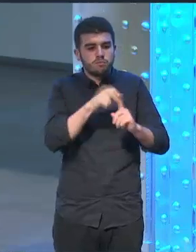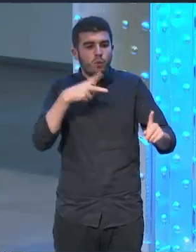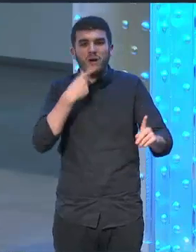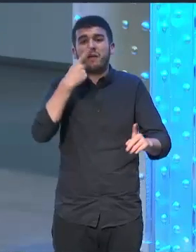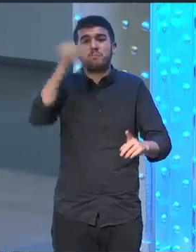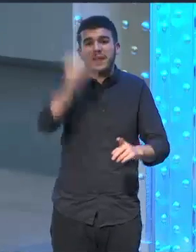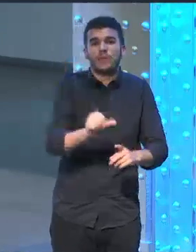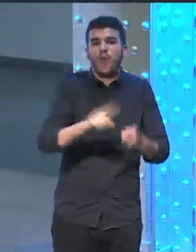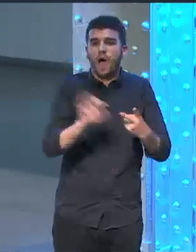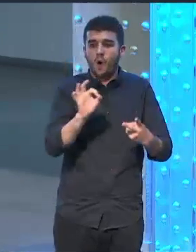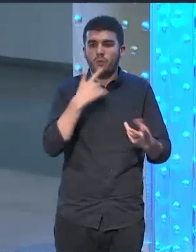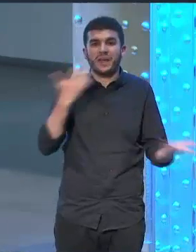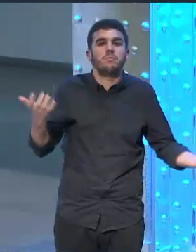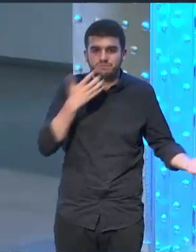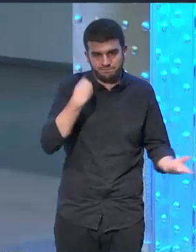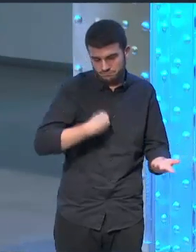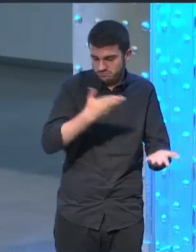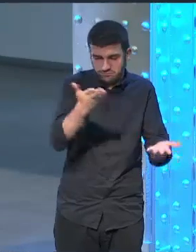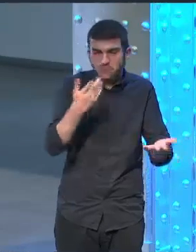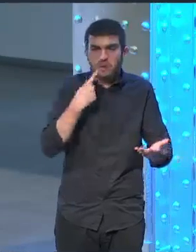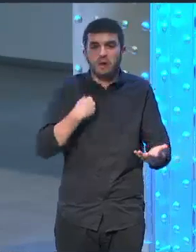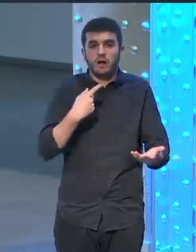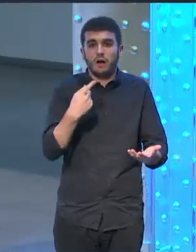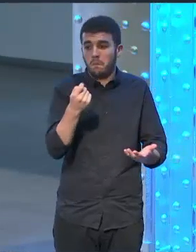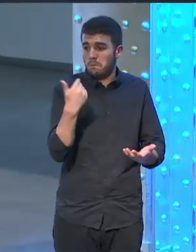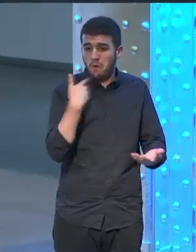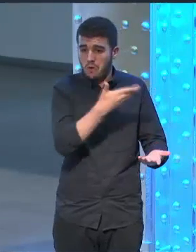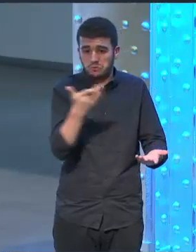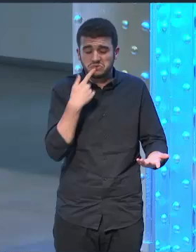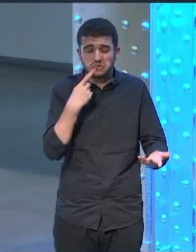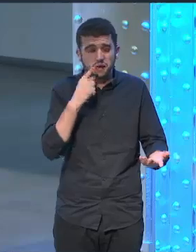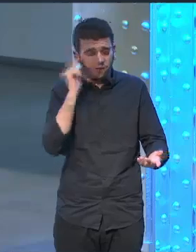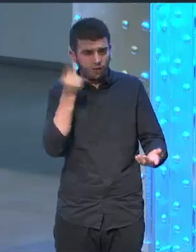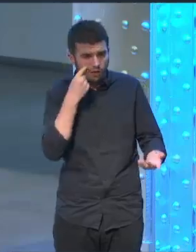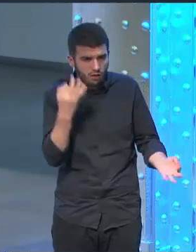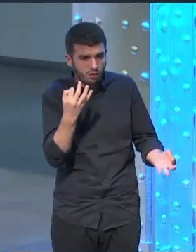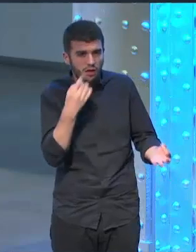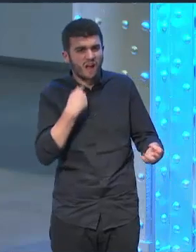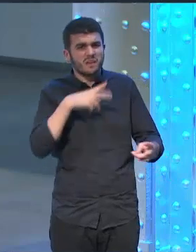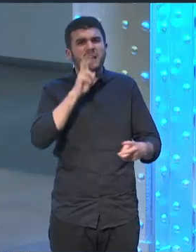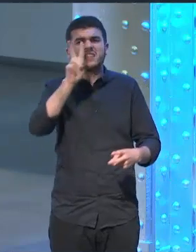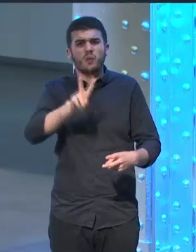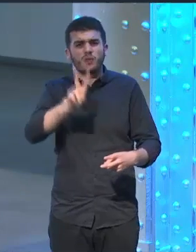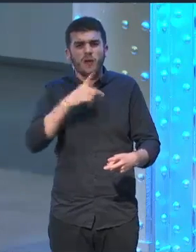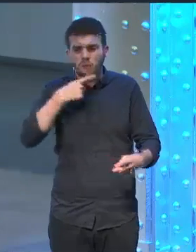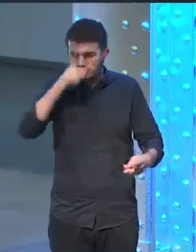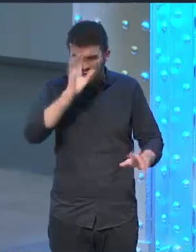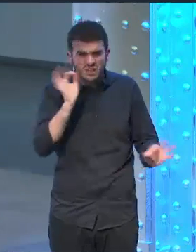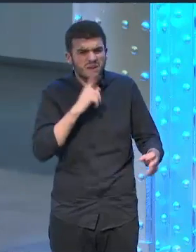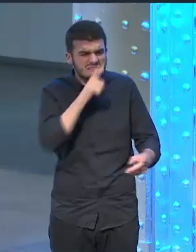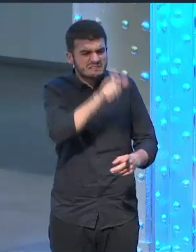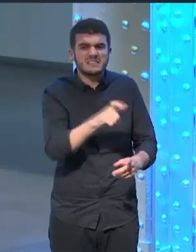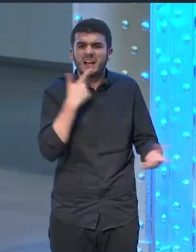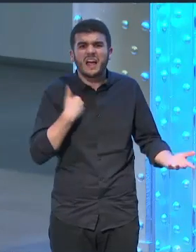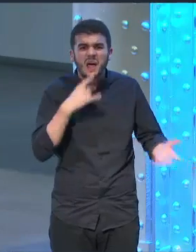los que se muestran en las películas. Por ejemplo, muy pocos nos llamaba la atención que muy pocos estudiantes de secundaria sabían acerca de una persona